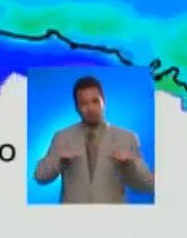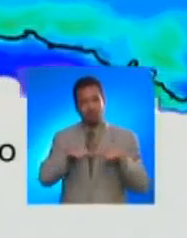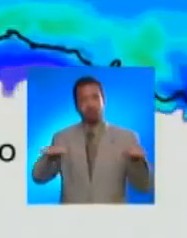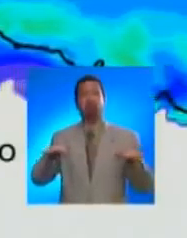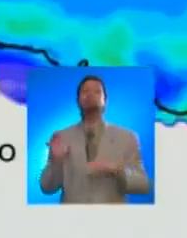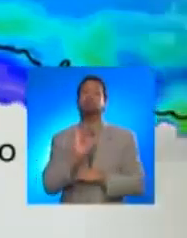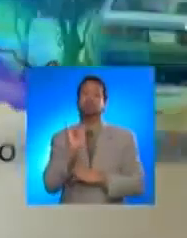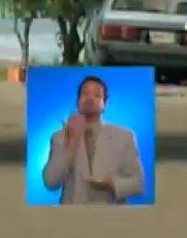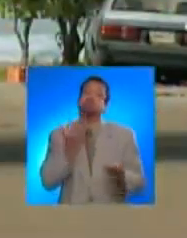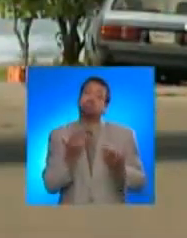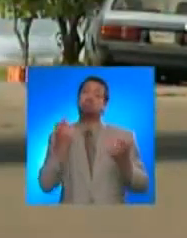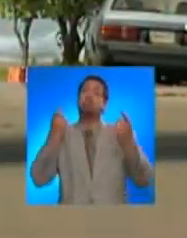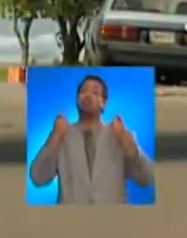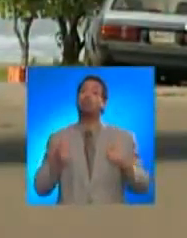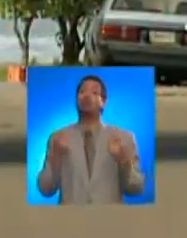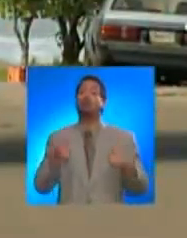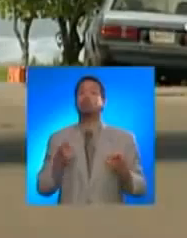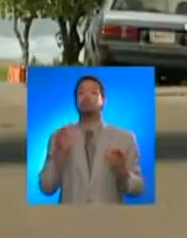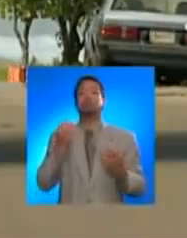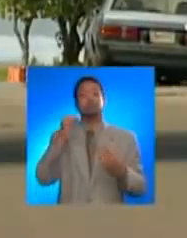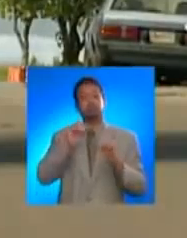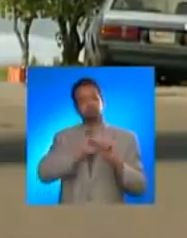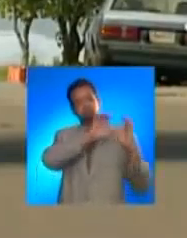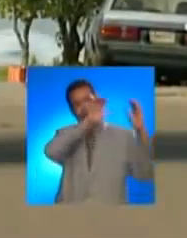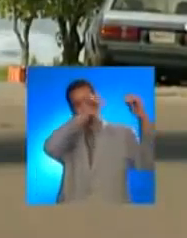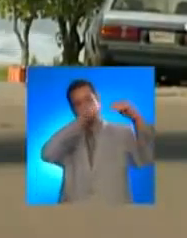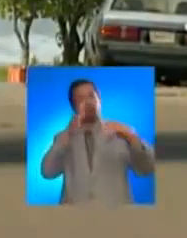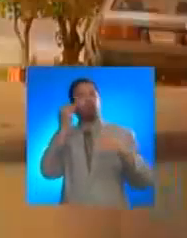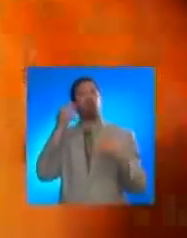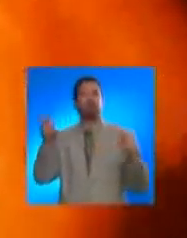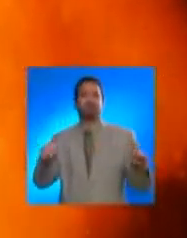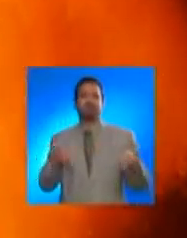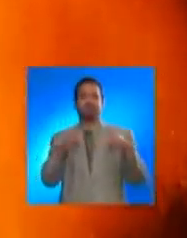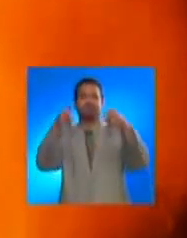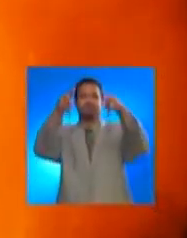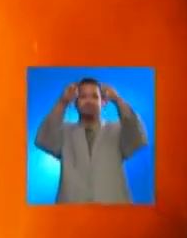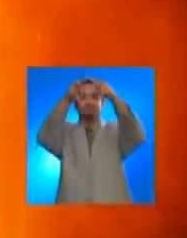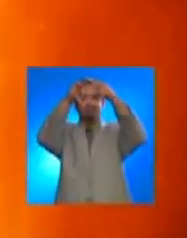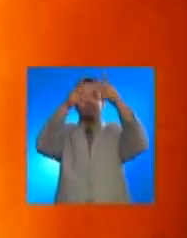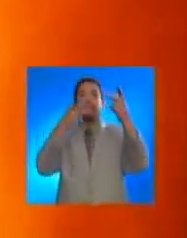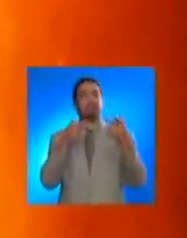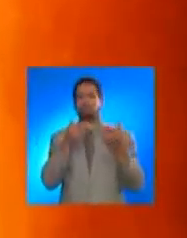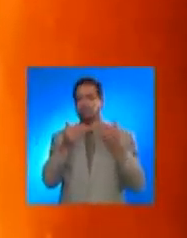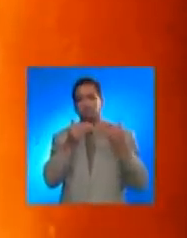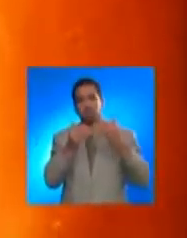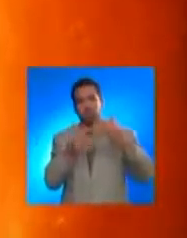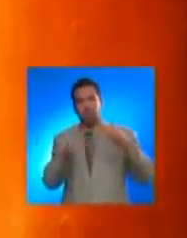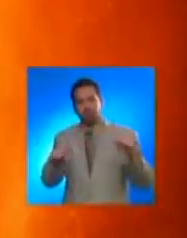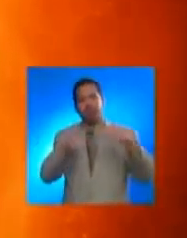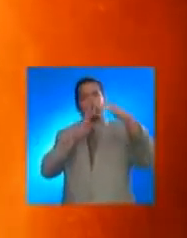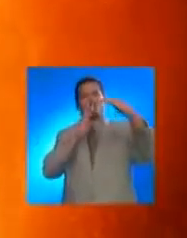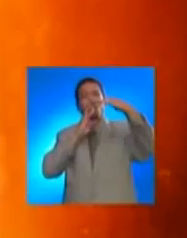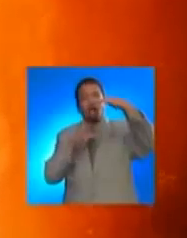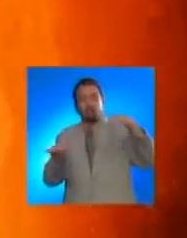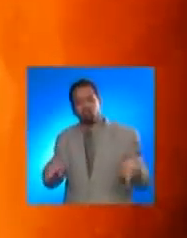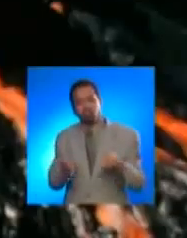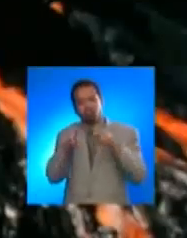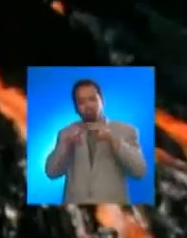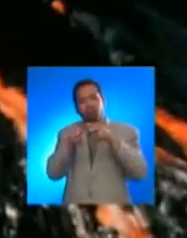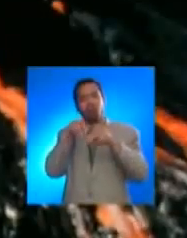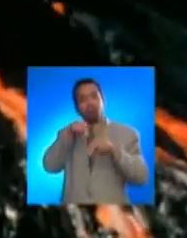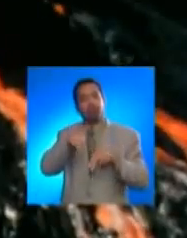deslizó hacia el fondo de la trinchera a 28.000 pies de profundidad. Dependiendo del tiempo de duración del deslizamiento, los modelos